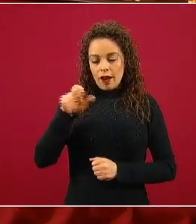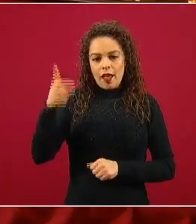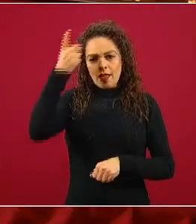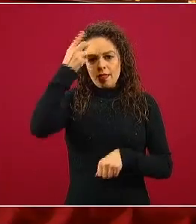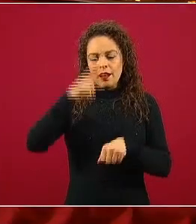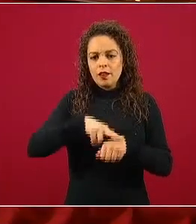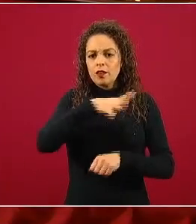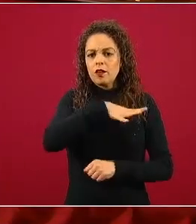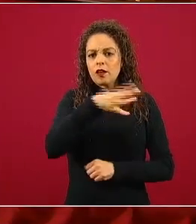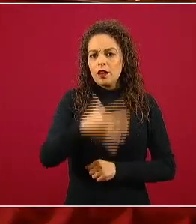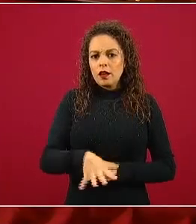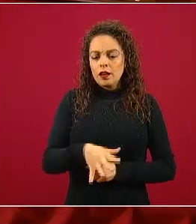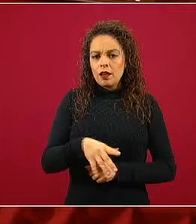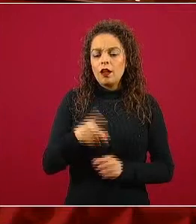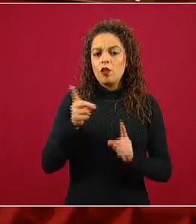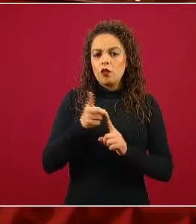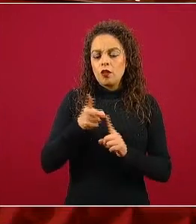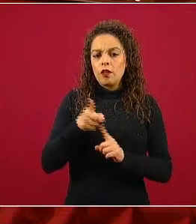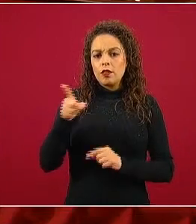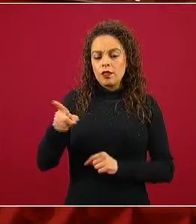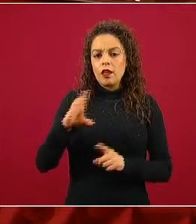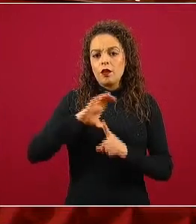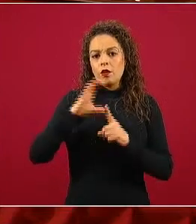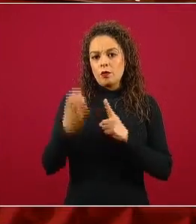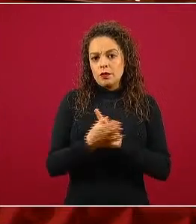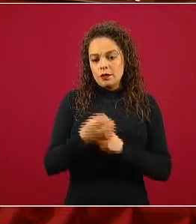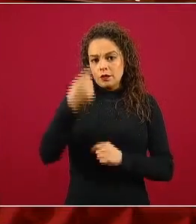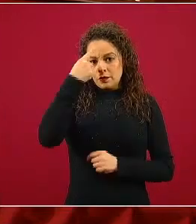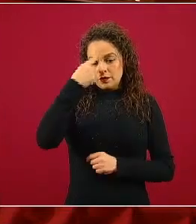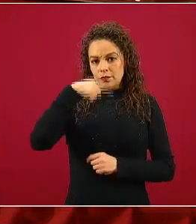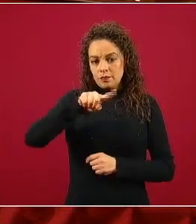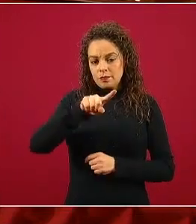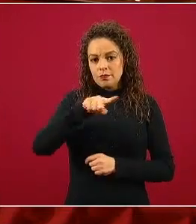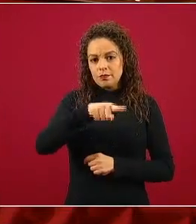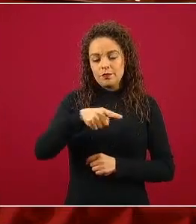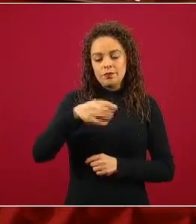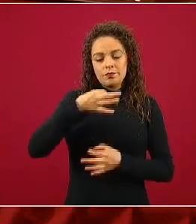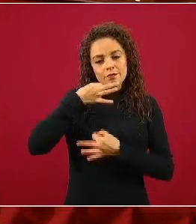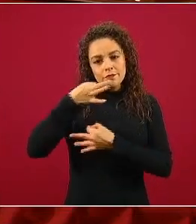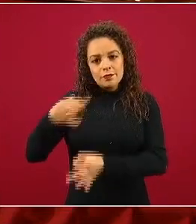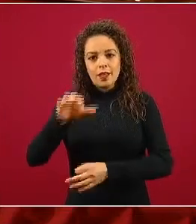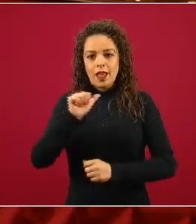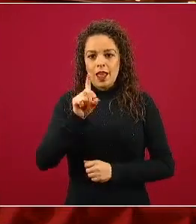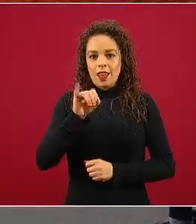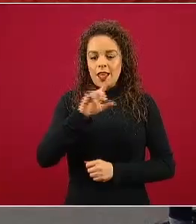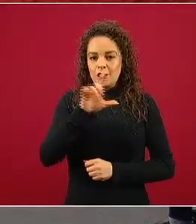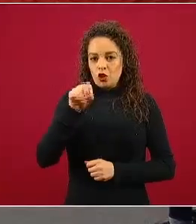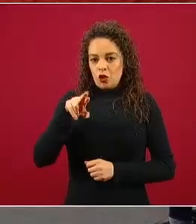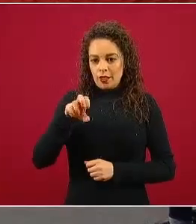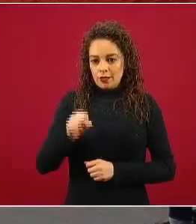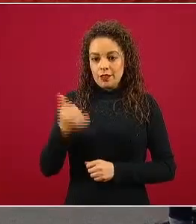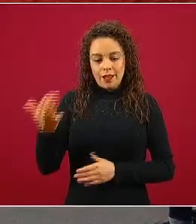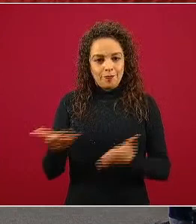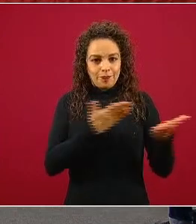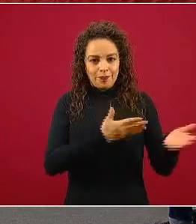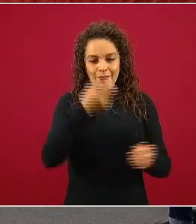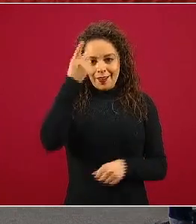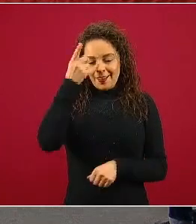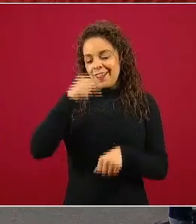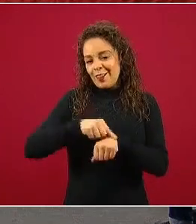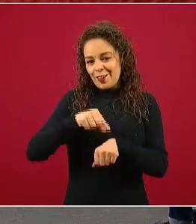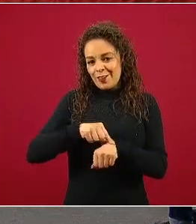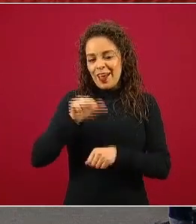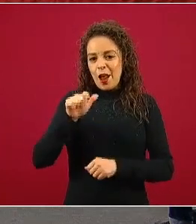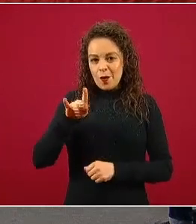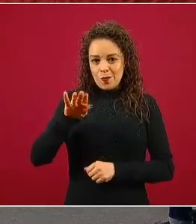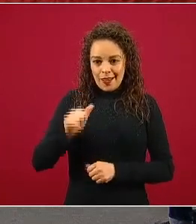director general en la Comisión contra las Adicciones. Bienvenido, doctor. Y acá está el doctor Alomía. Para